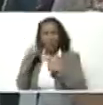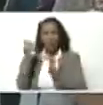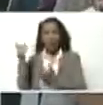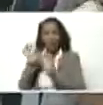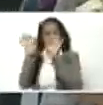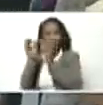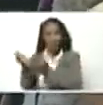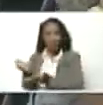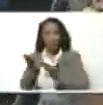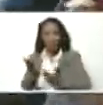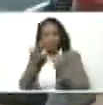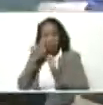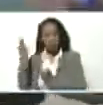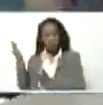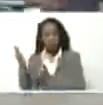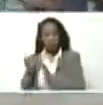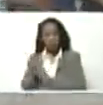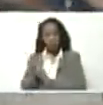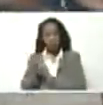me regalaron.